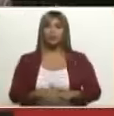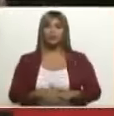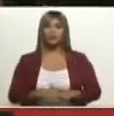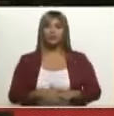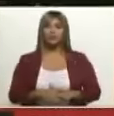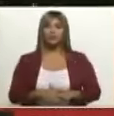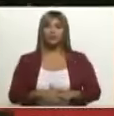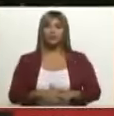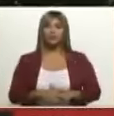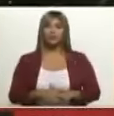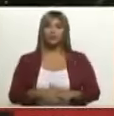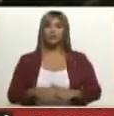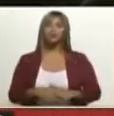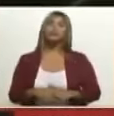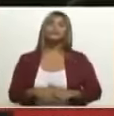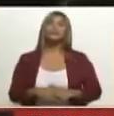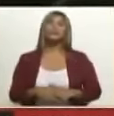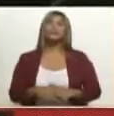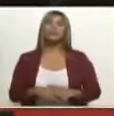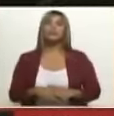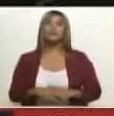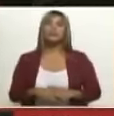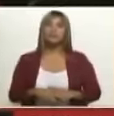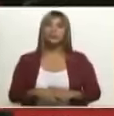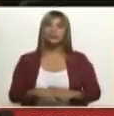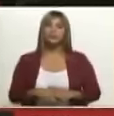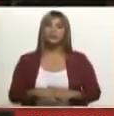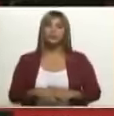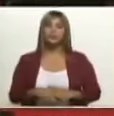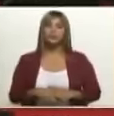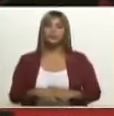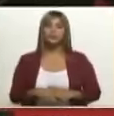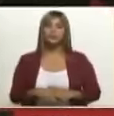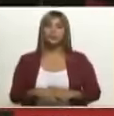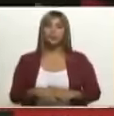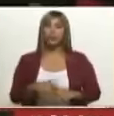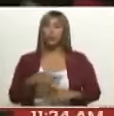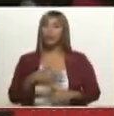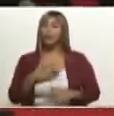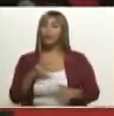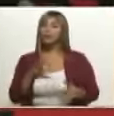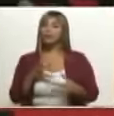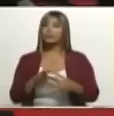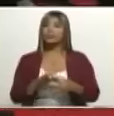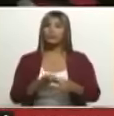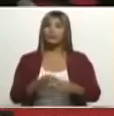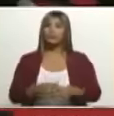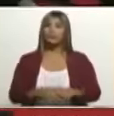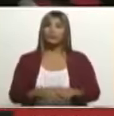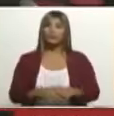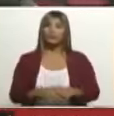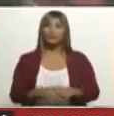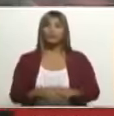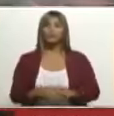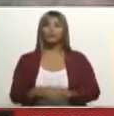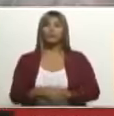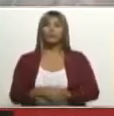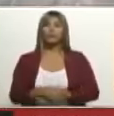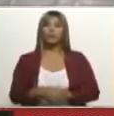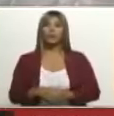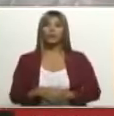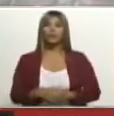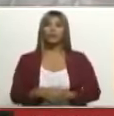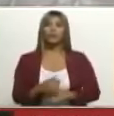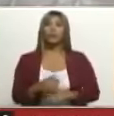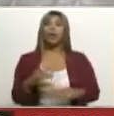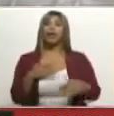patriotas que pudieron no estar relacionados con esta